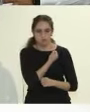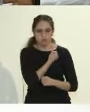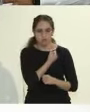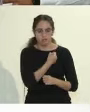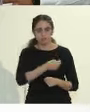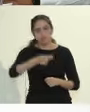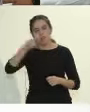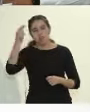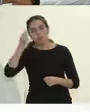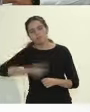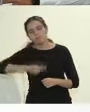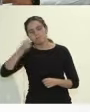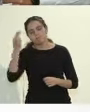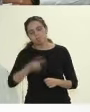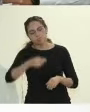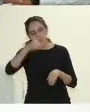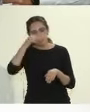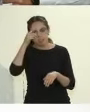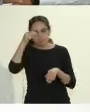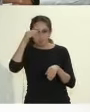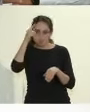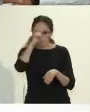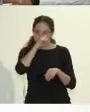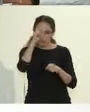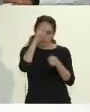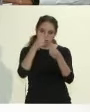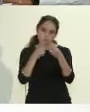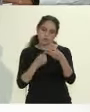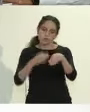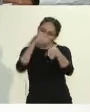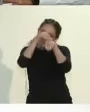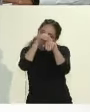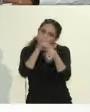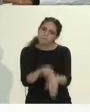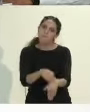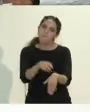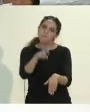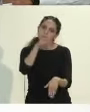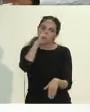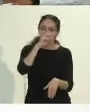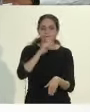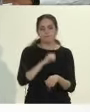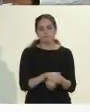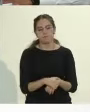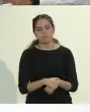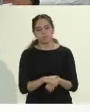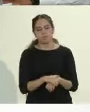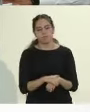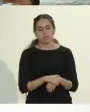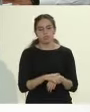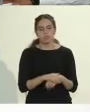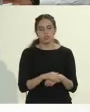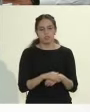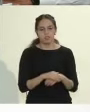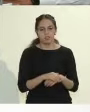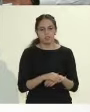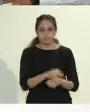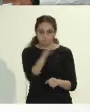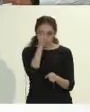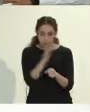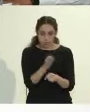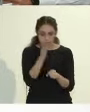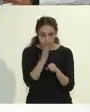necesitamos acatar estas medidas que ya están implementadas es decir lo que tenemos que hacer es ahorita